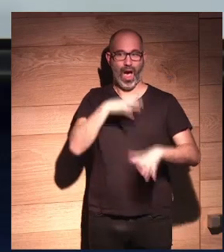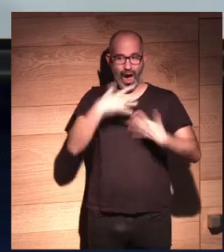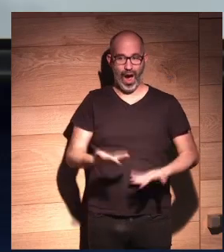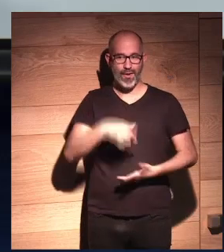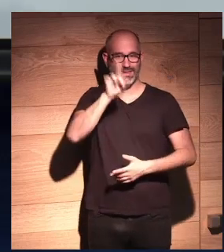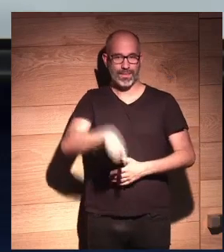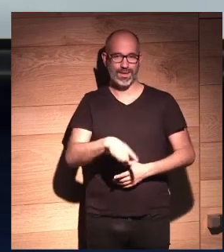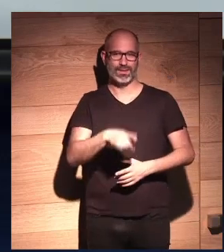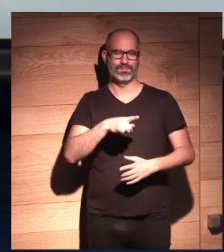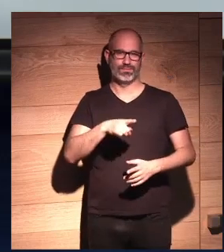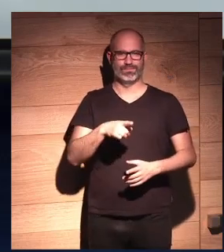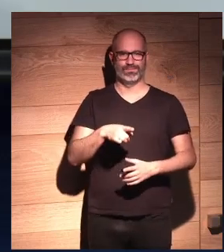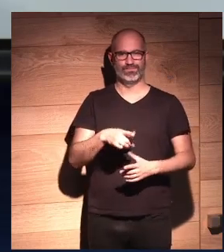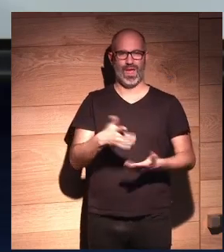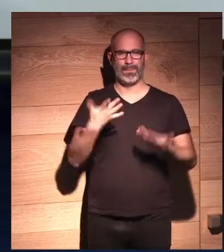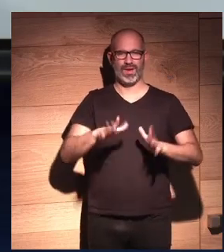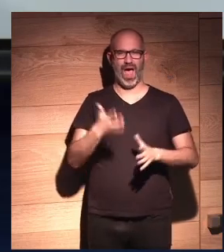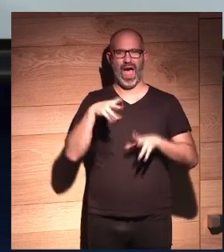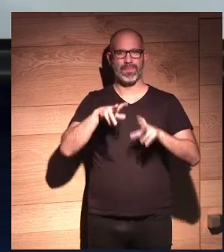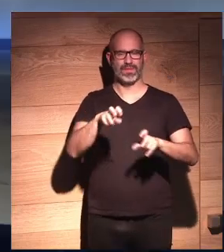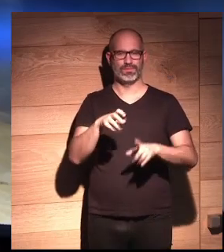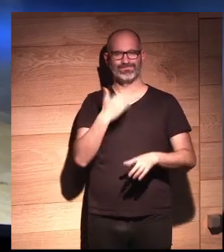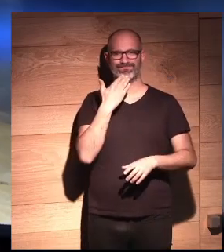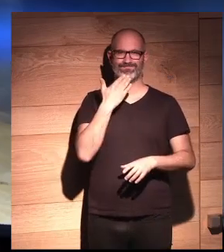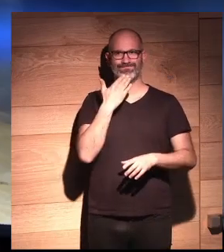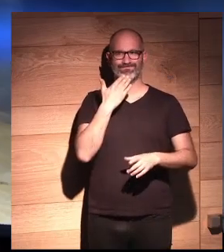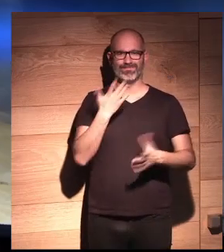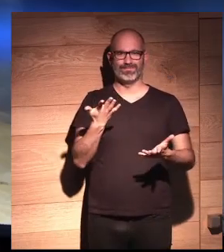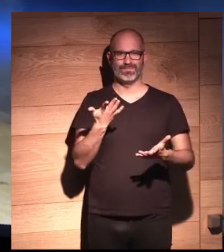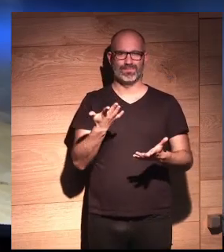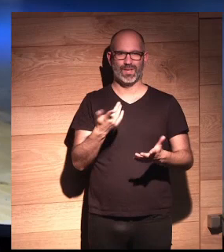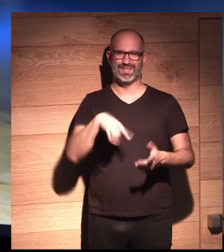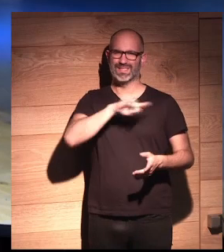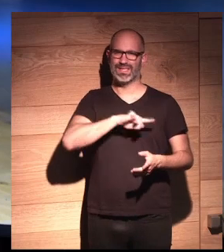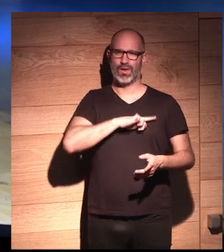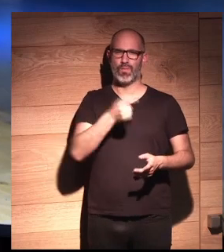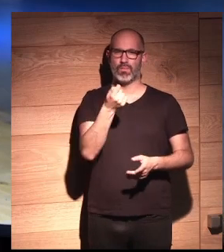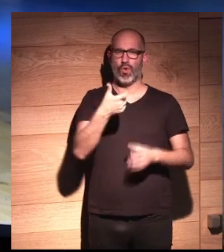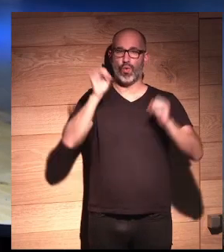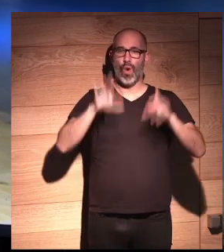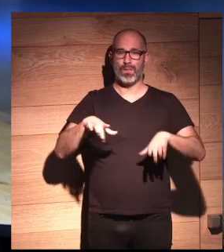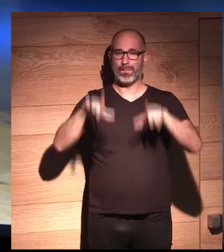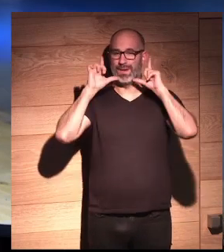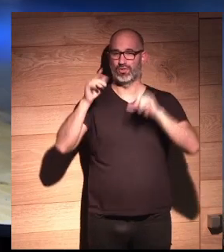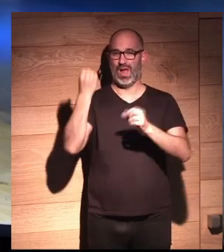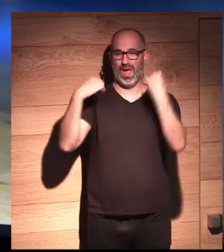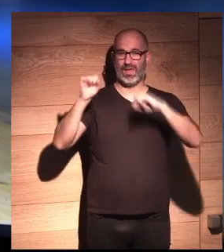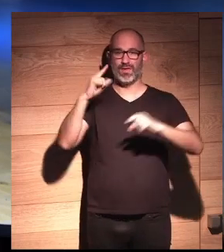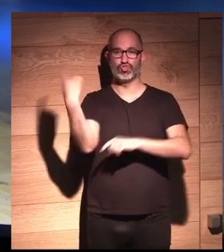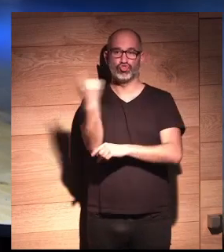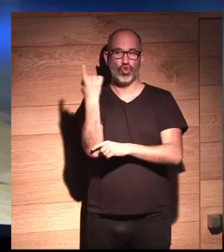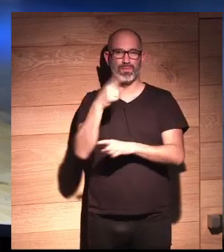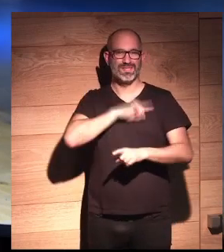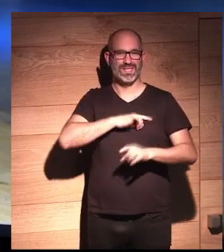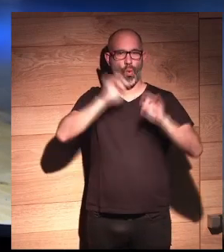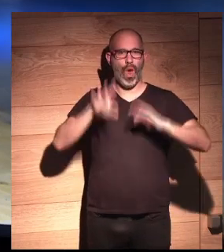ahora en otro aspecto, pero lo vivía mucho al principio en el sentido de me sentía un poco como el personaje de Solo, ¿no? En ese